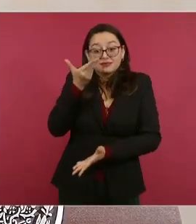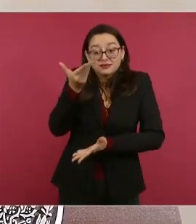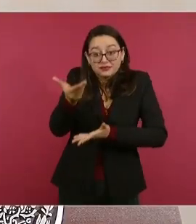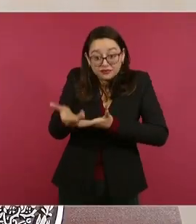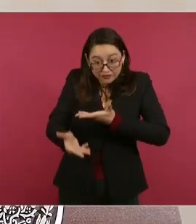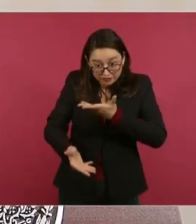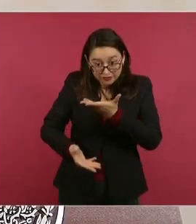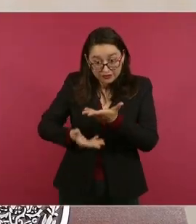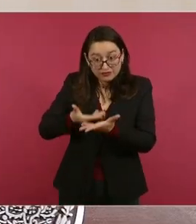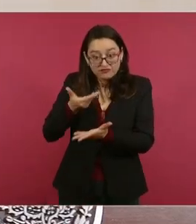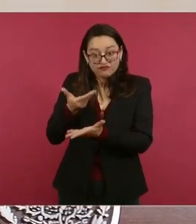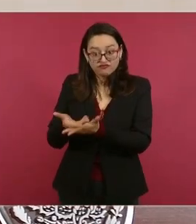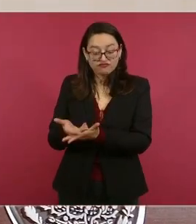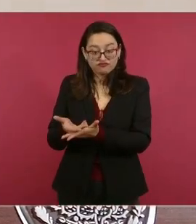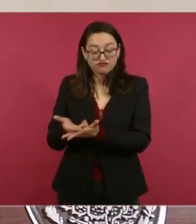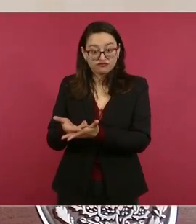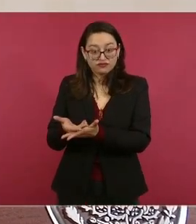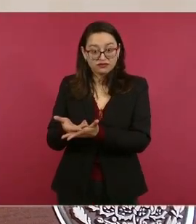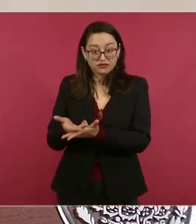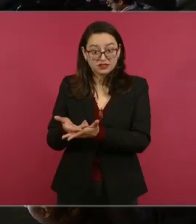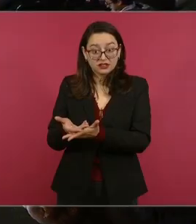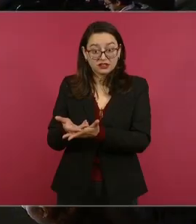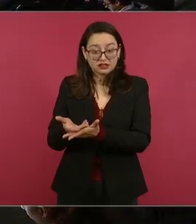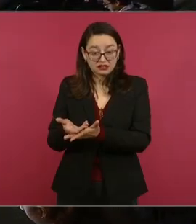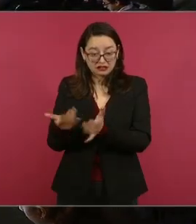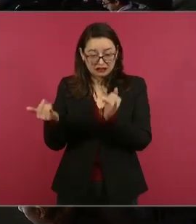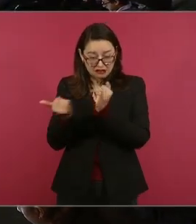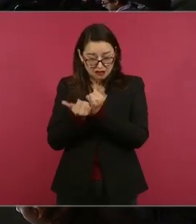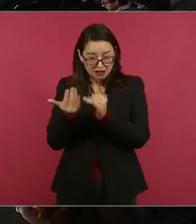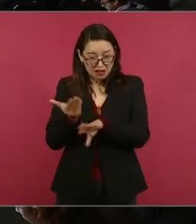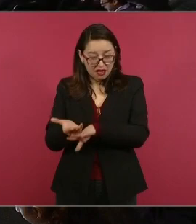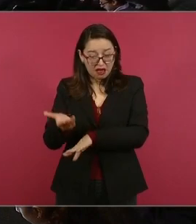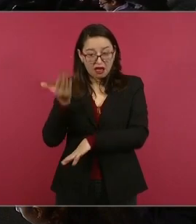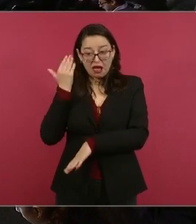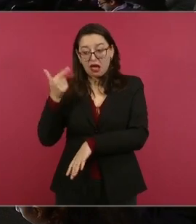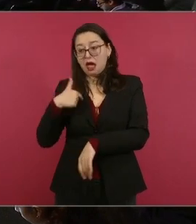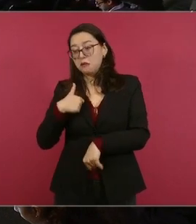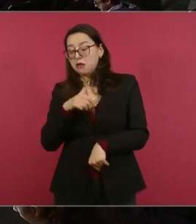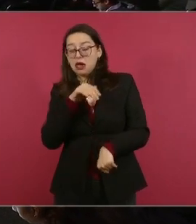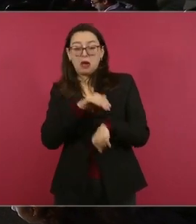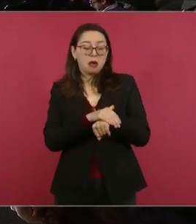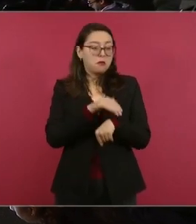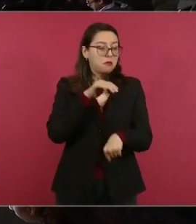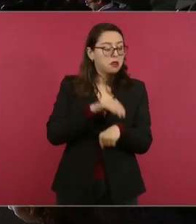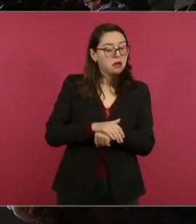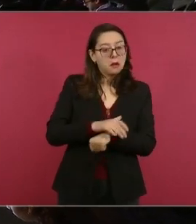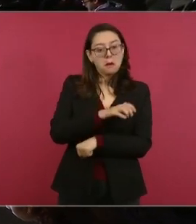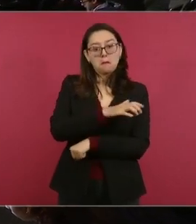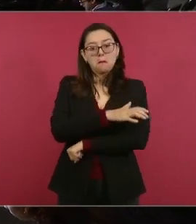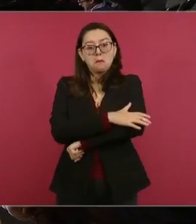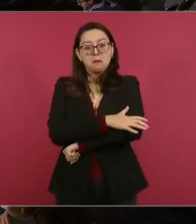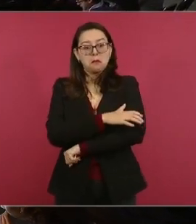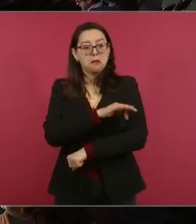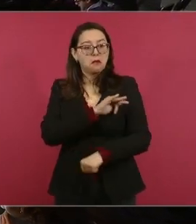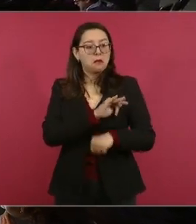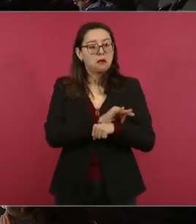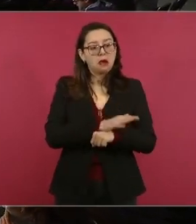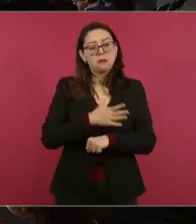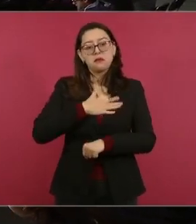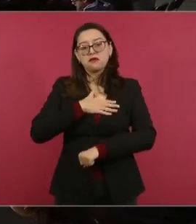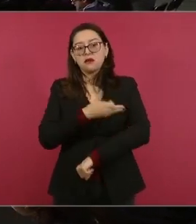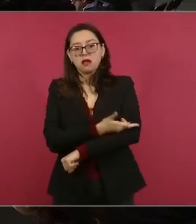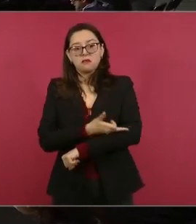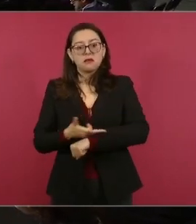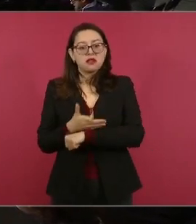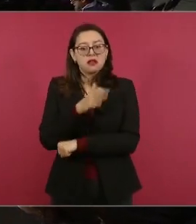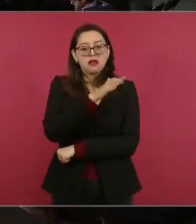porque si sigue el amiguismo, el nepotismo, el influyentismo, la